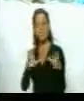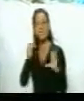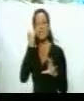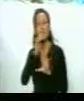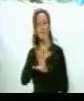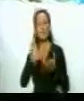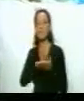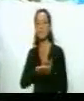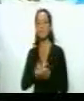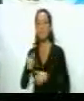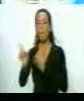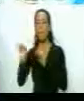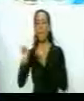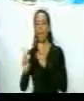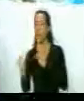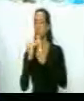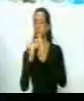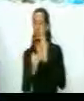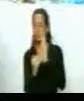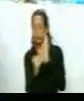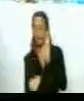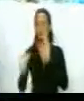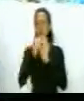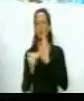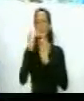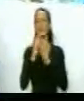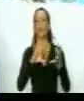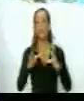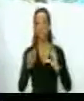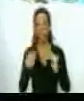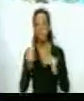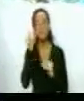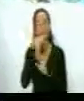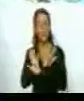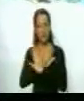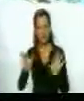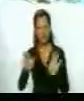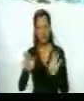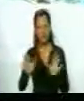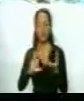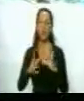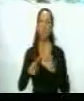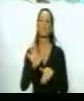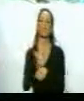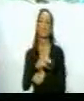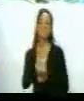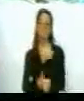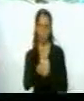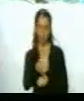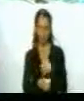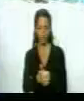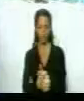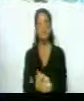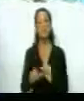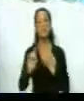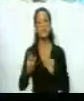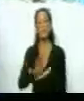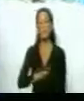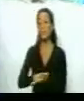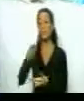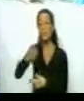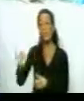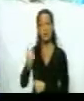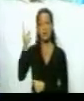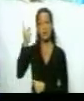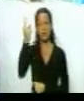así que este año se va a estar sustanciando el concurso de ascenso a cargos directivos y cargos no directivos. Y el otro